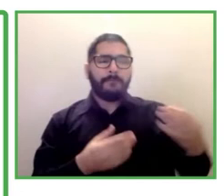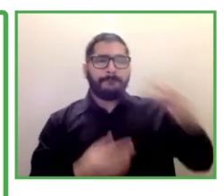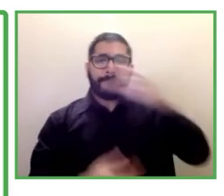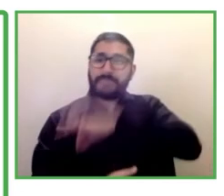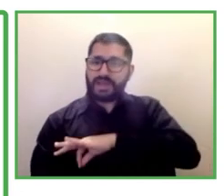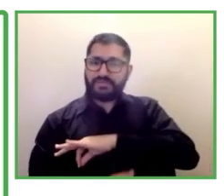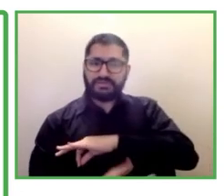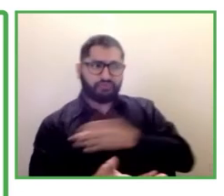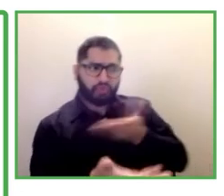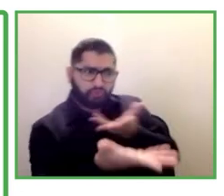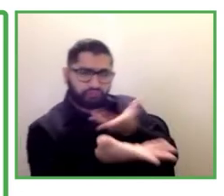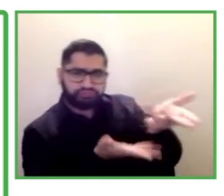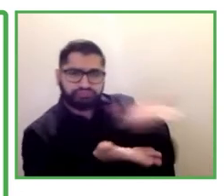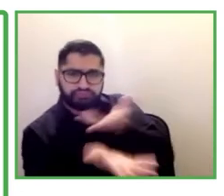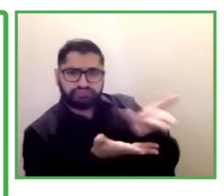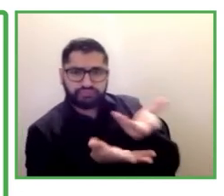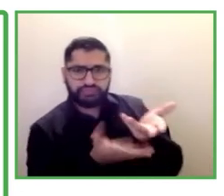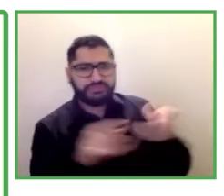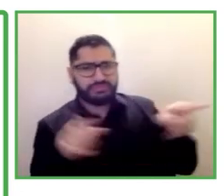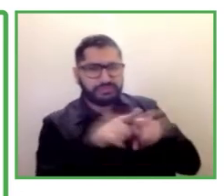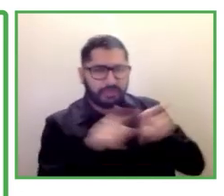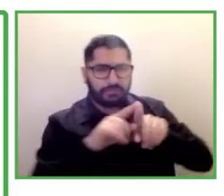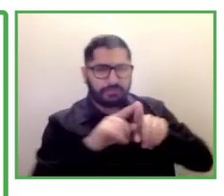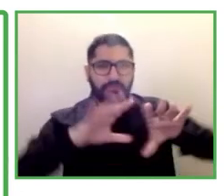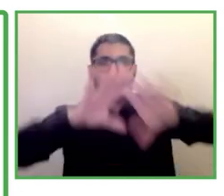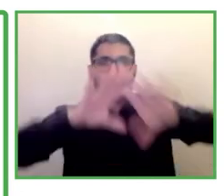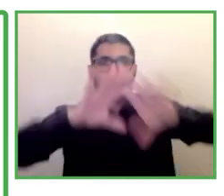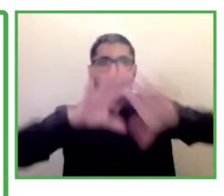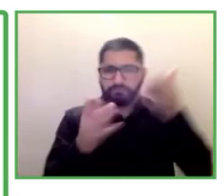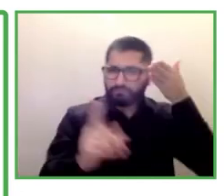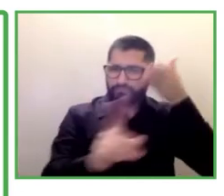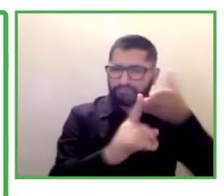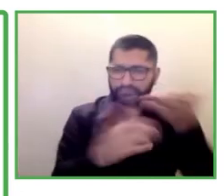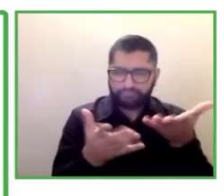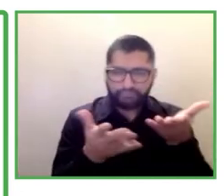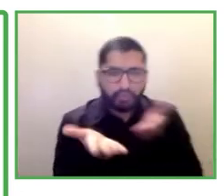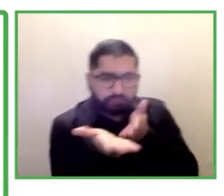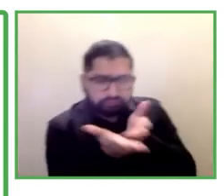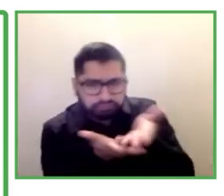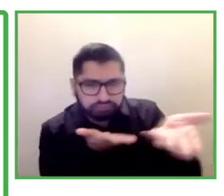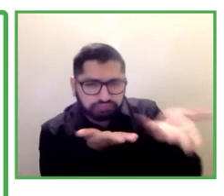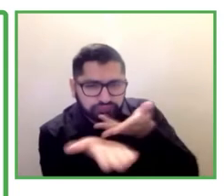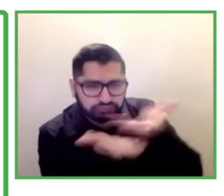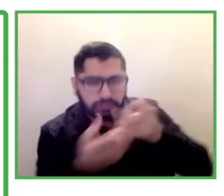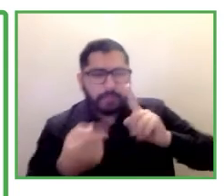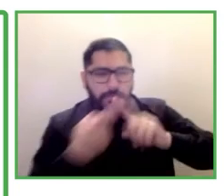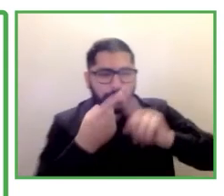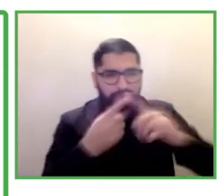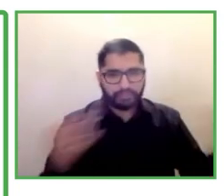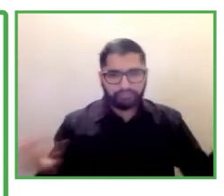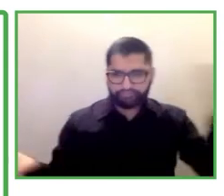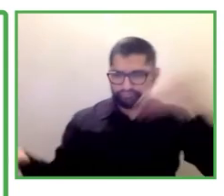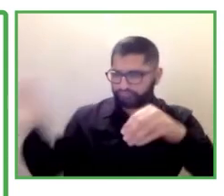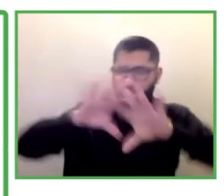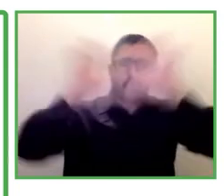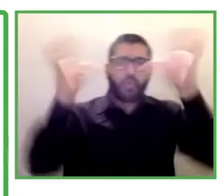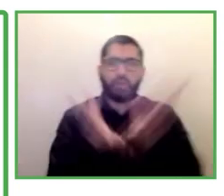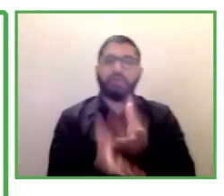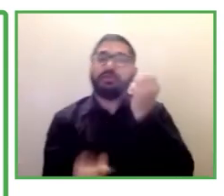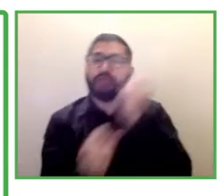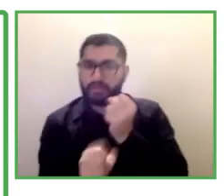empezar a participar en el mundo laboral. Para los directores también demuestra una comprensión